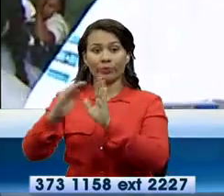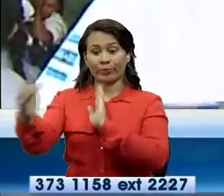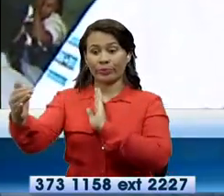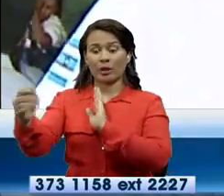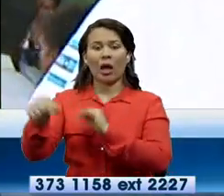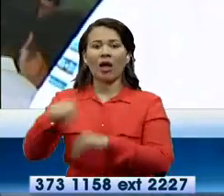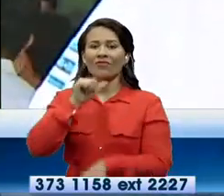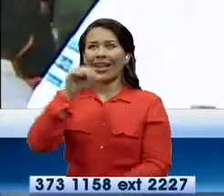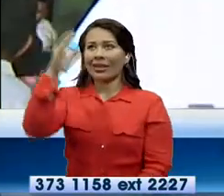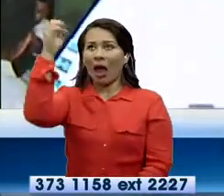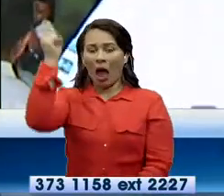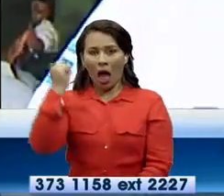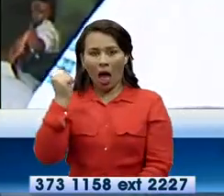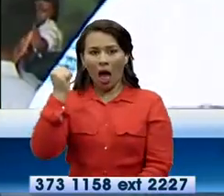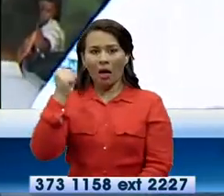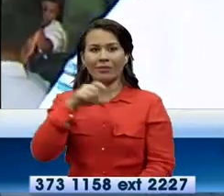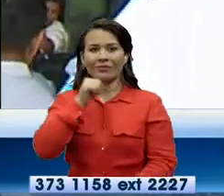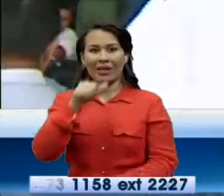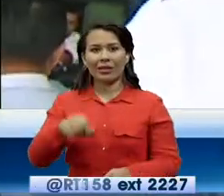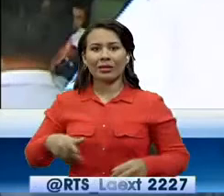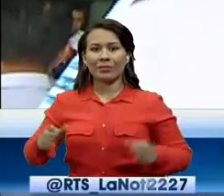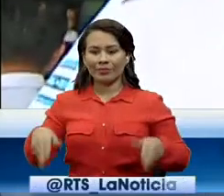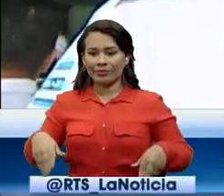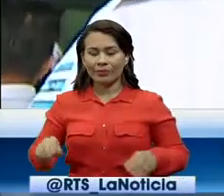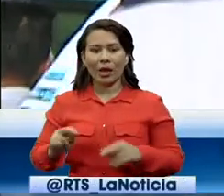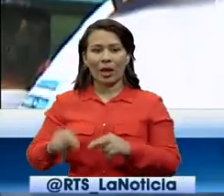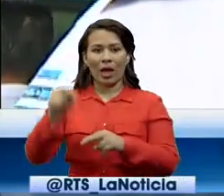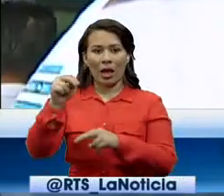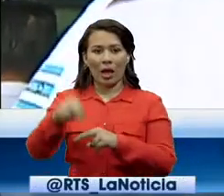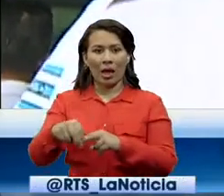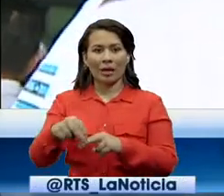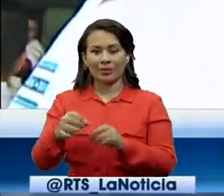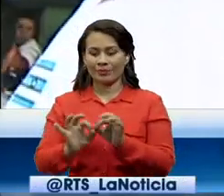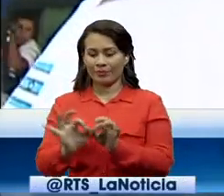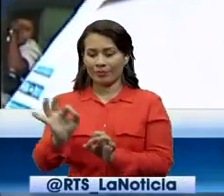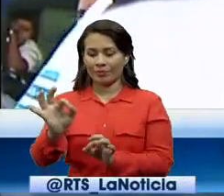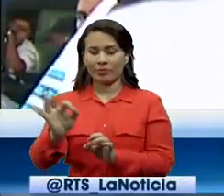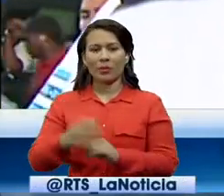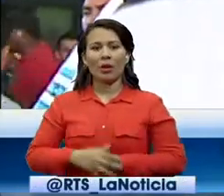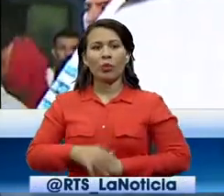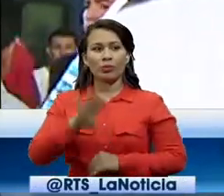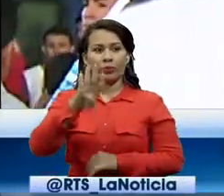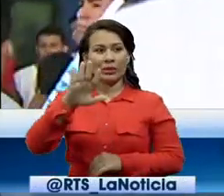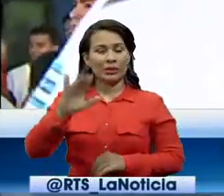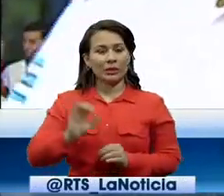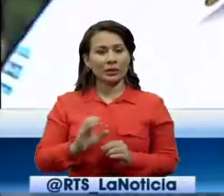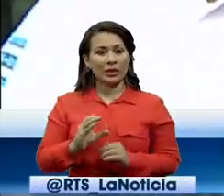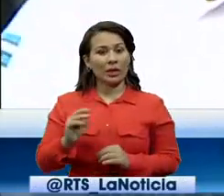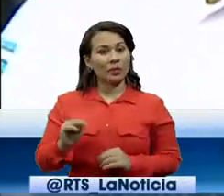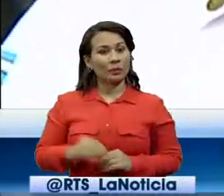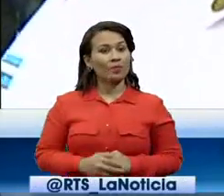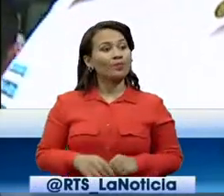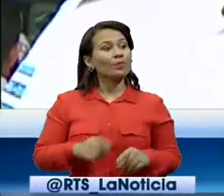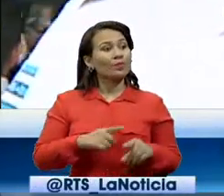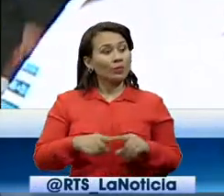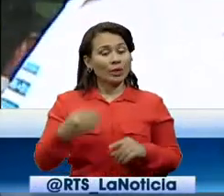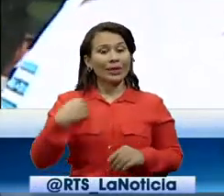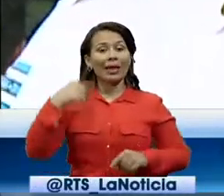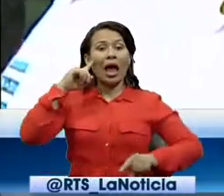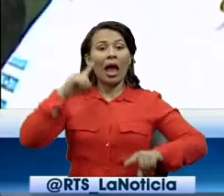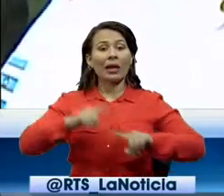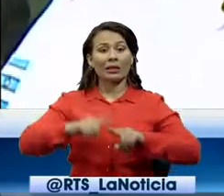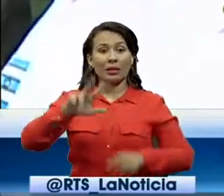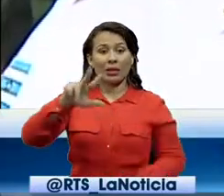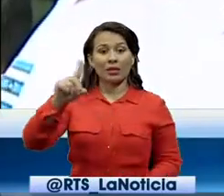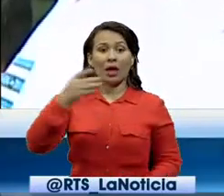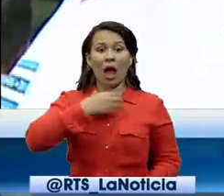de agarraderas, por asuntos de los primeros escalón que no tienen la medida reglamentaria, que son 45 centímetros. Pero tienen plazo hasta el 31 de este